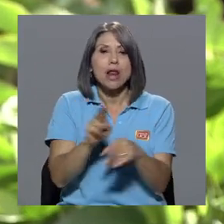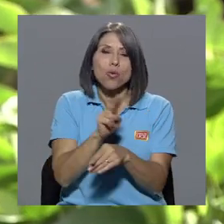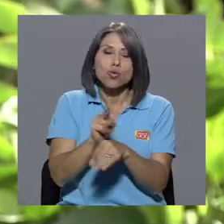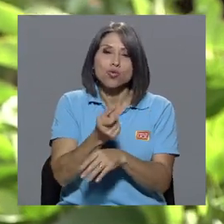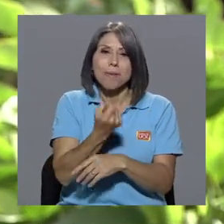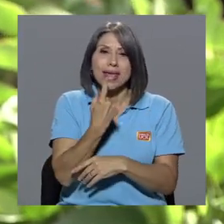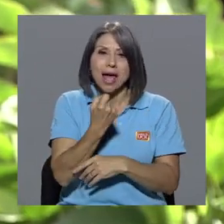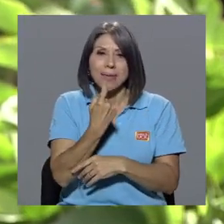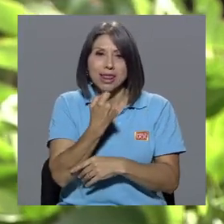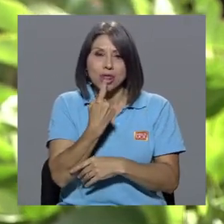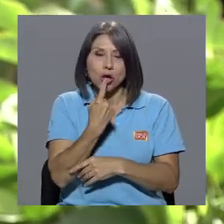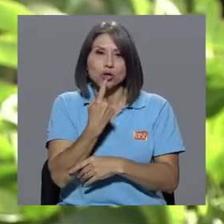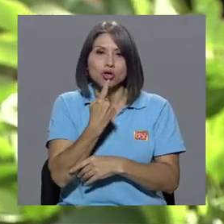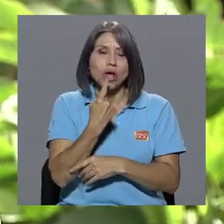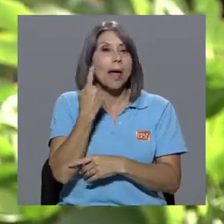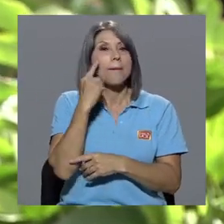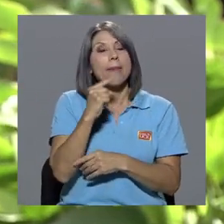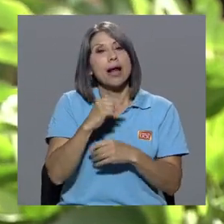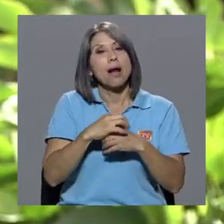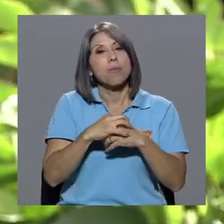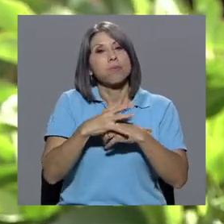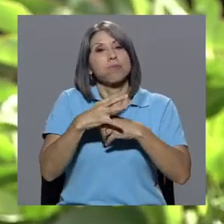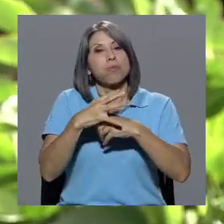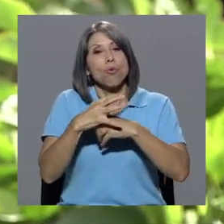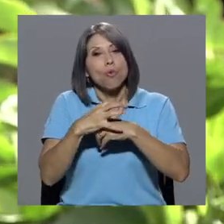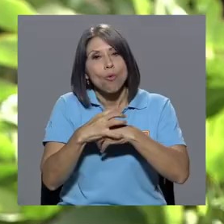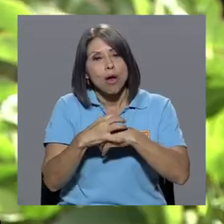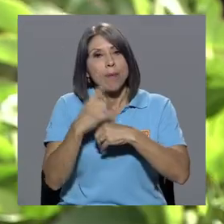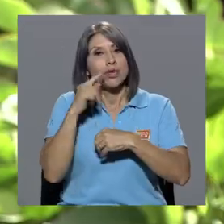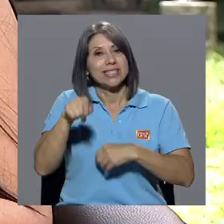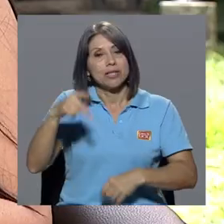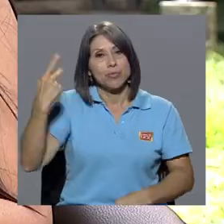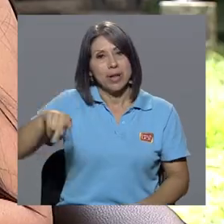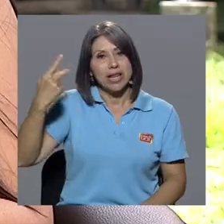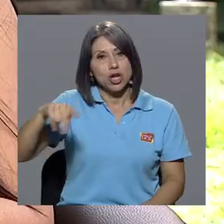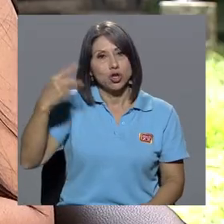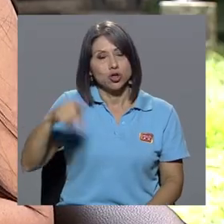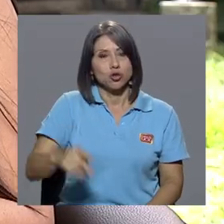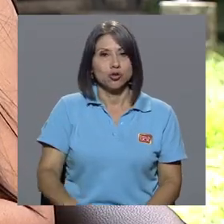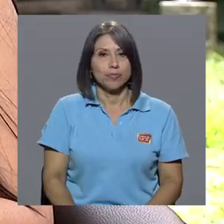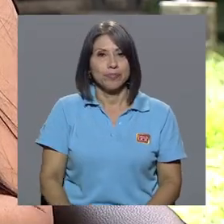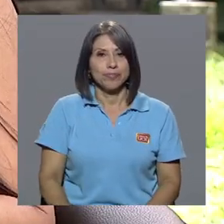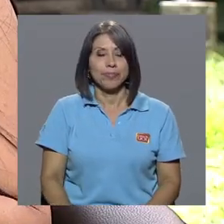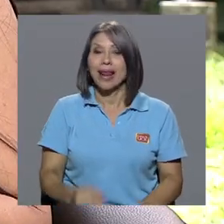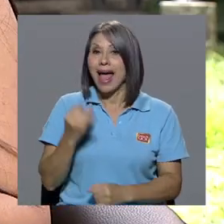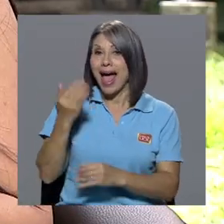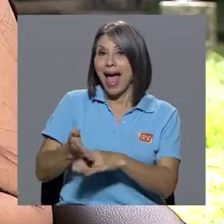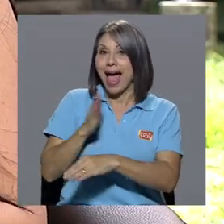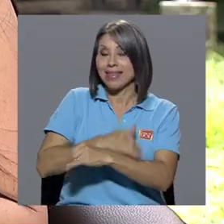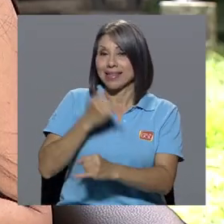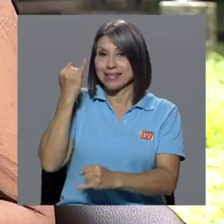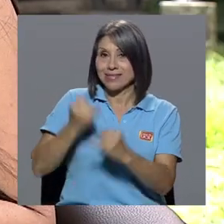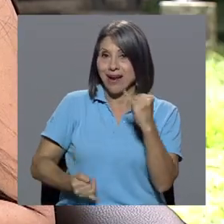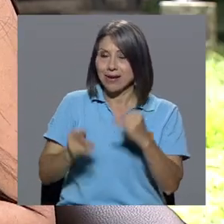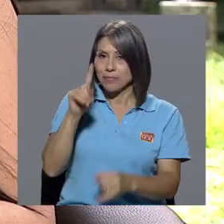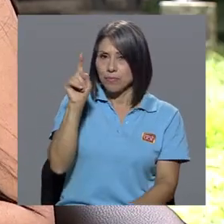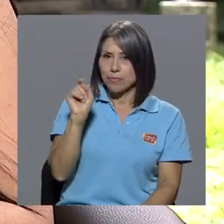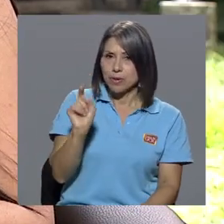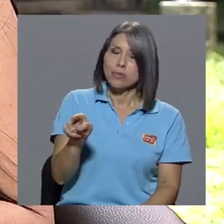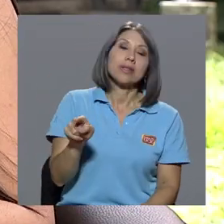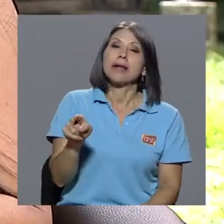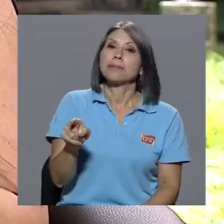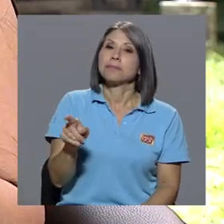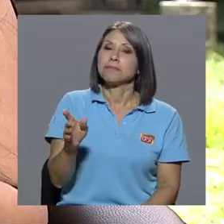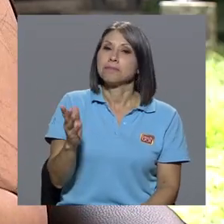de medicamentos antiinflamatorios que son tan, tan peligrosos. Doctora, antes de cerrar, quiero preguntarle